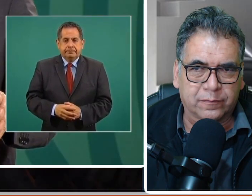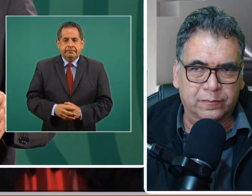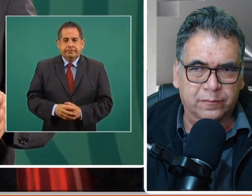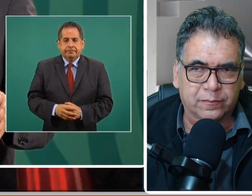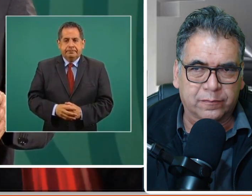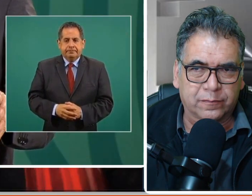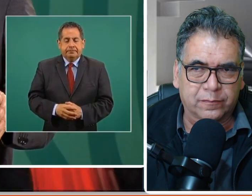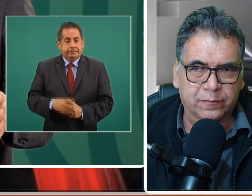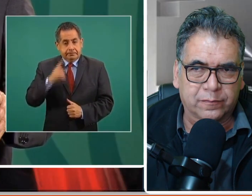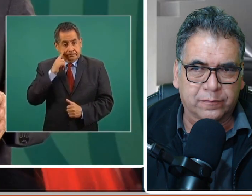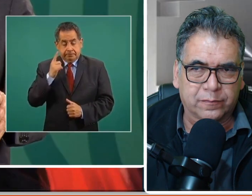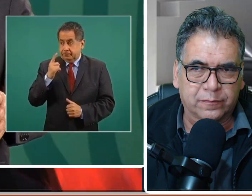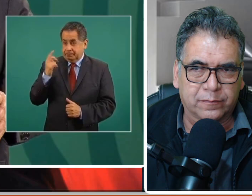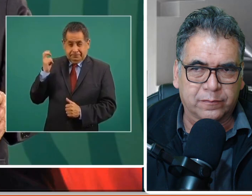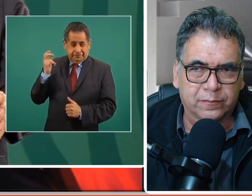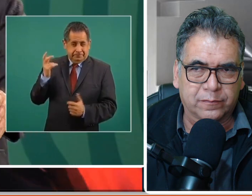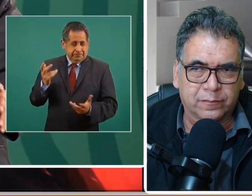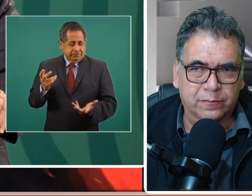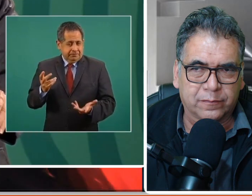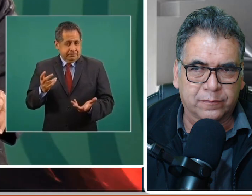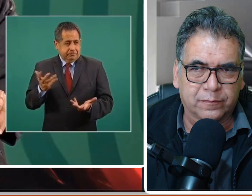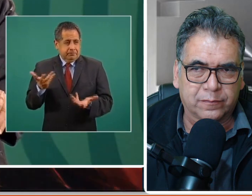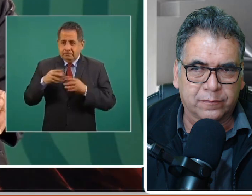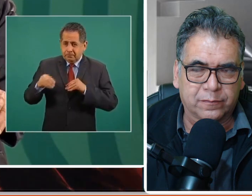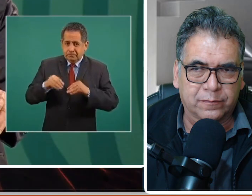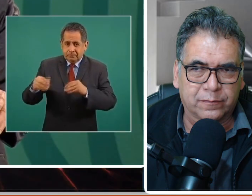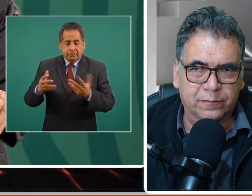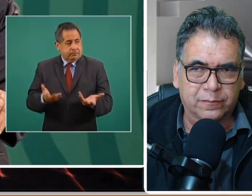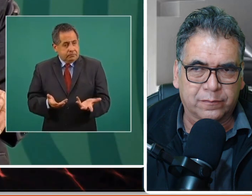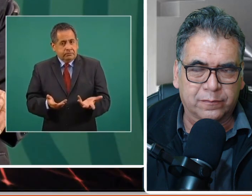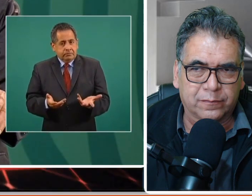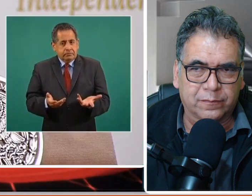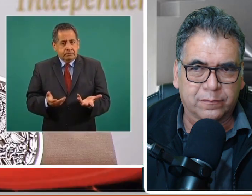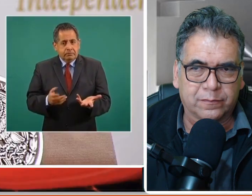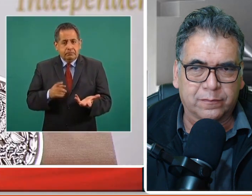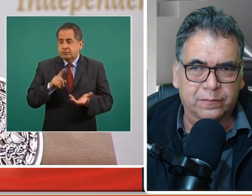teníamos que actuar porque ya nosotros estamos en falta.